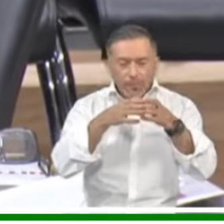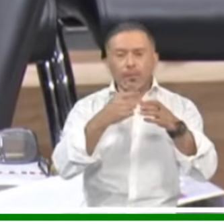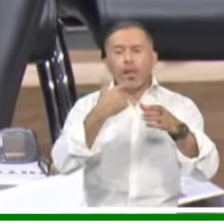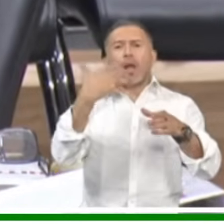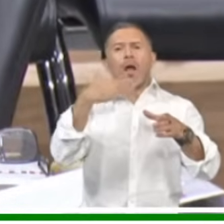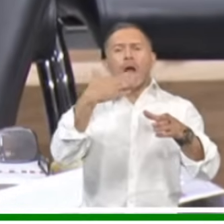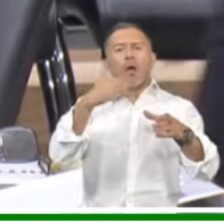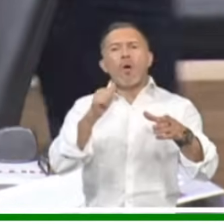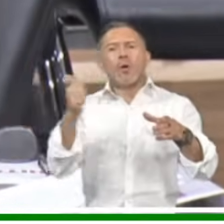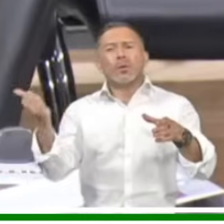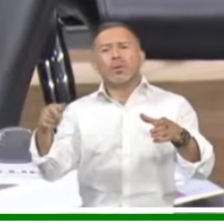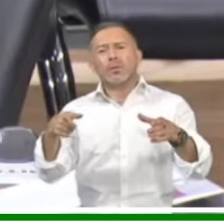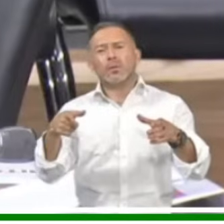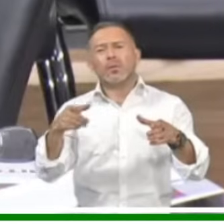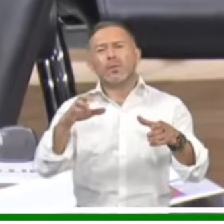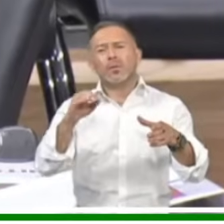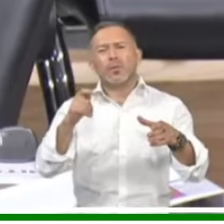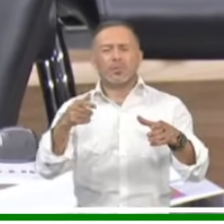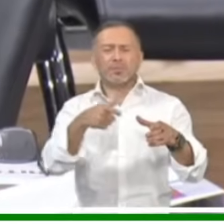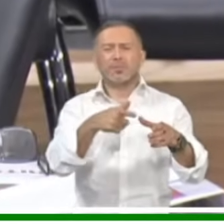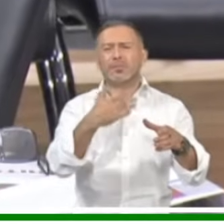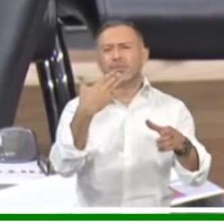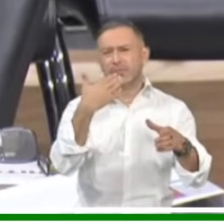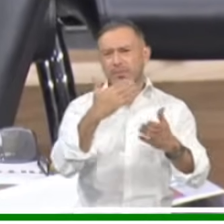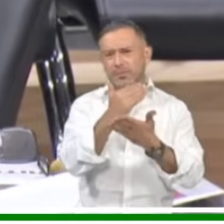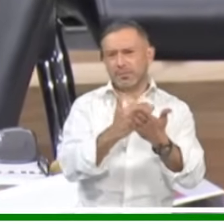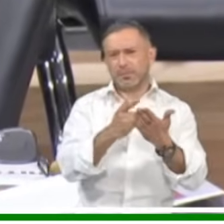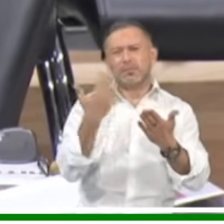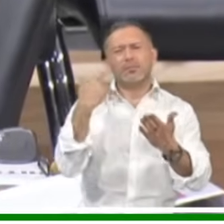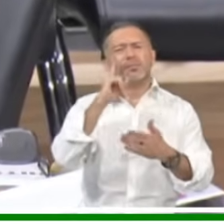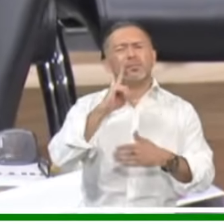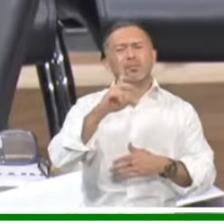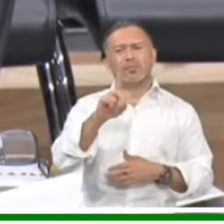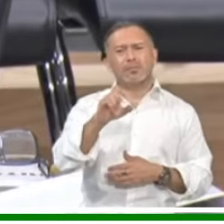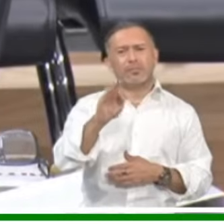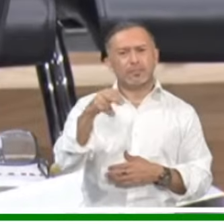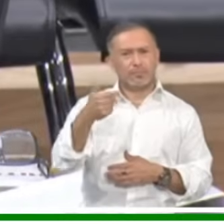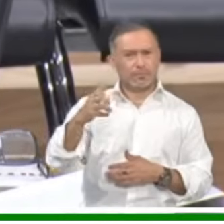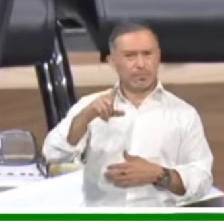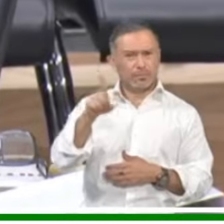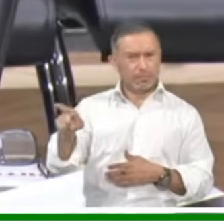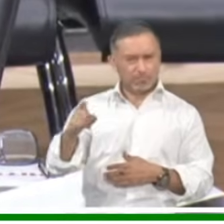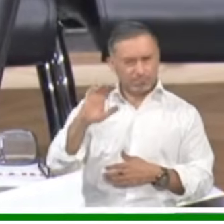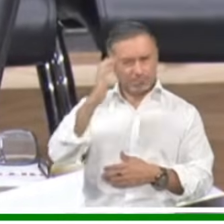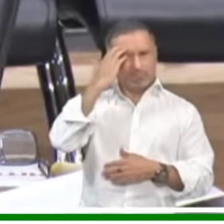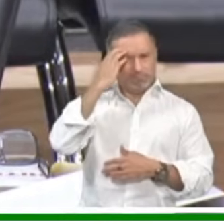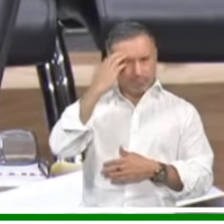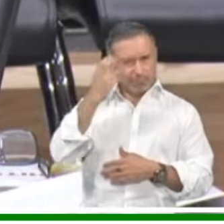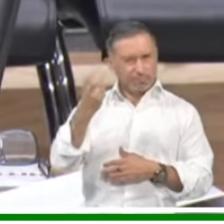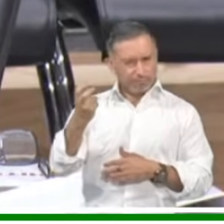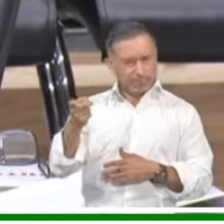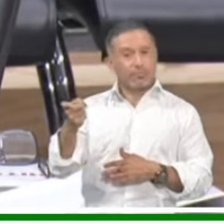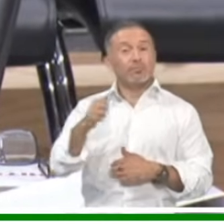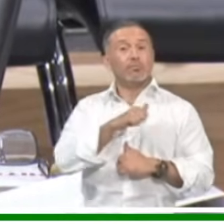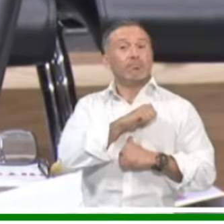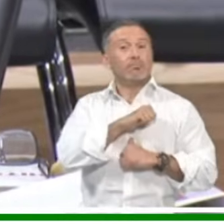tenido experiencias en campañas anteriores, Delfina Gómez, por citar un ejemplo, donde quien debía